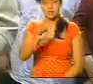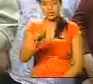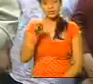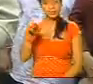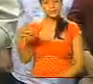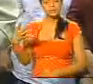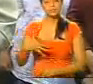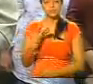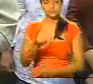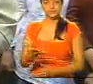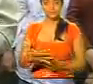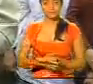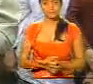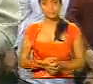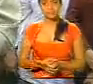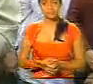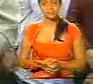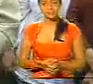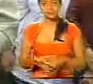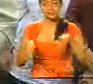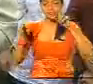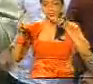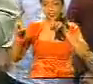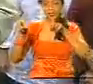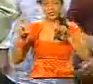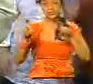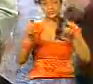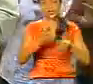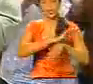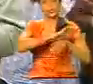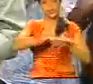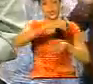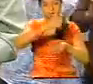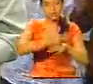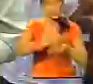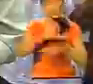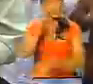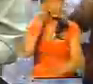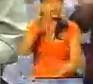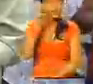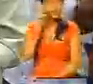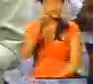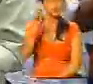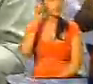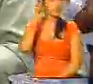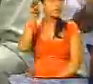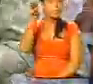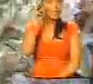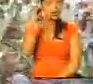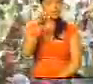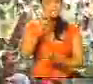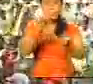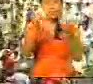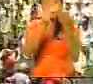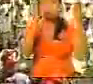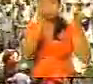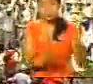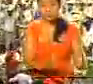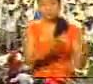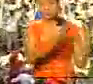través de ti, Marianne, transmitimos a todos los directores, profesores, maestros y a los estudiantes por